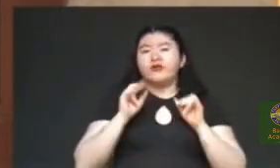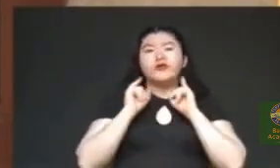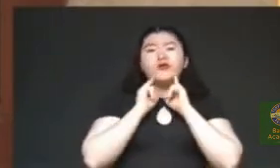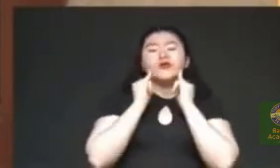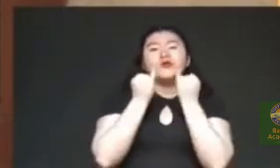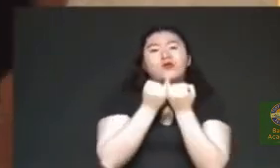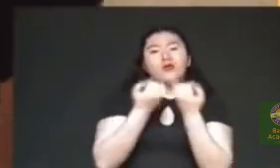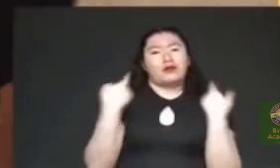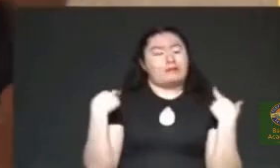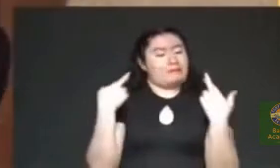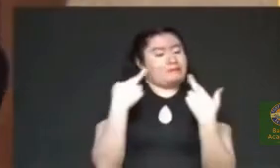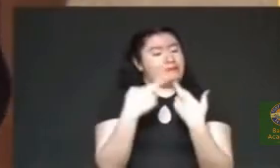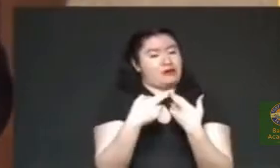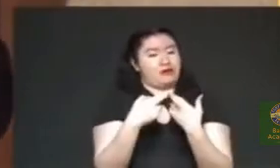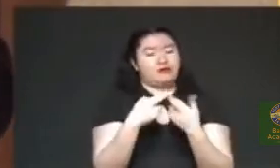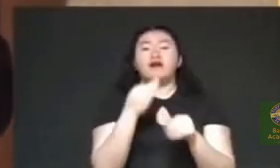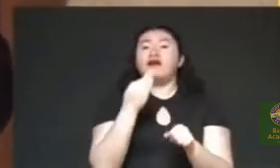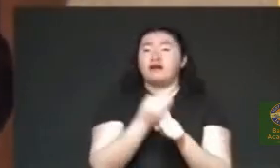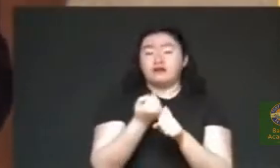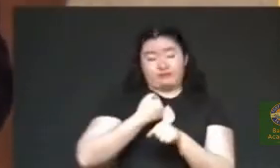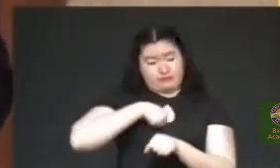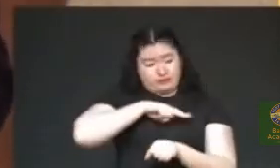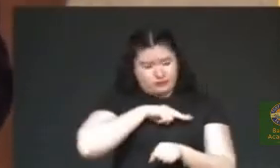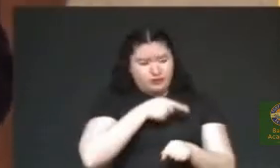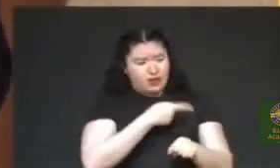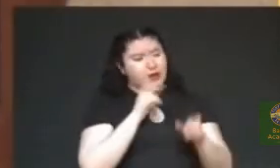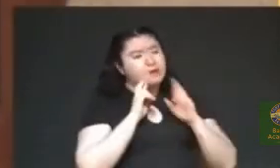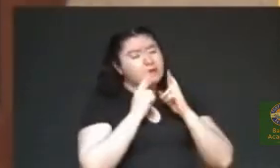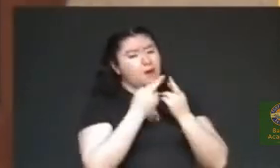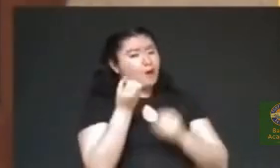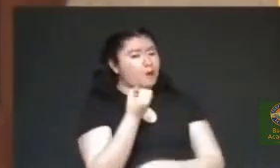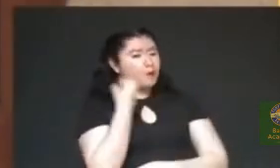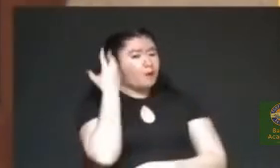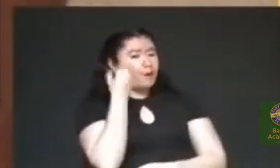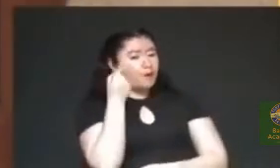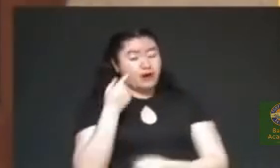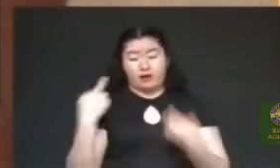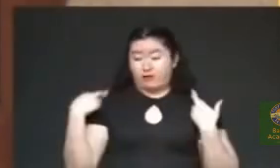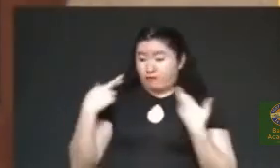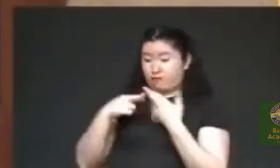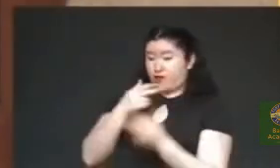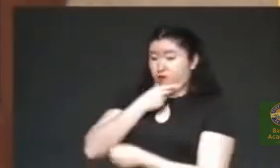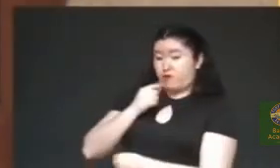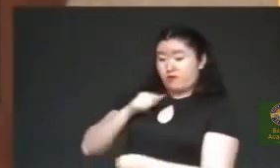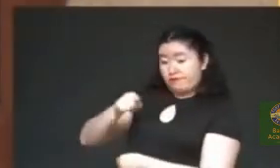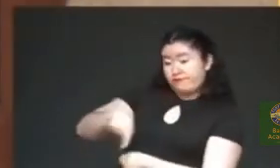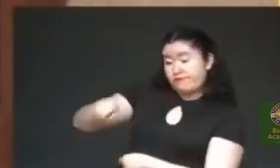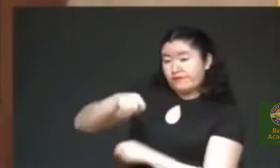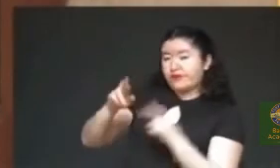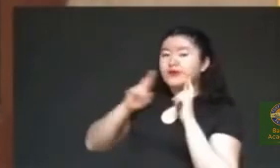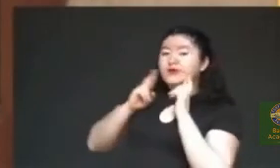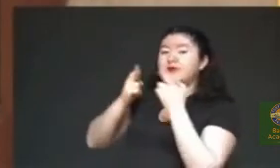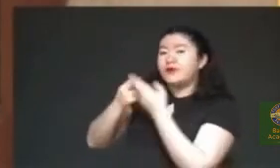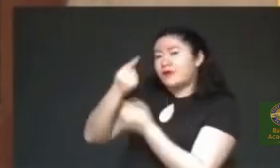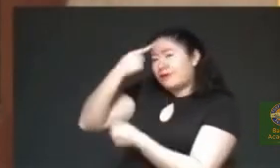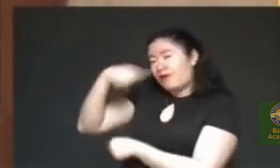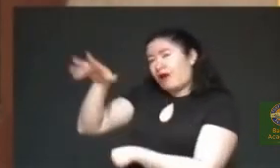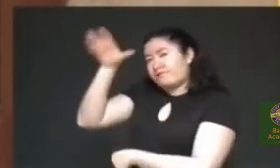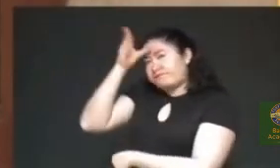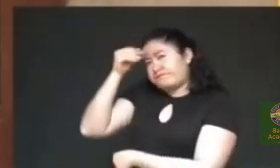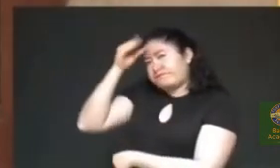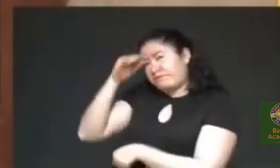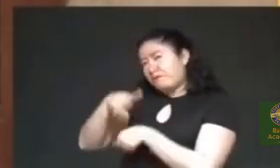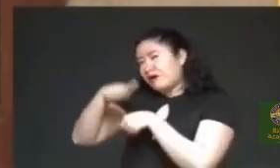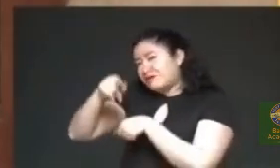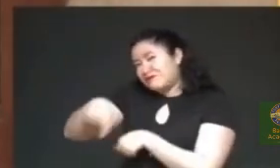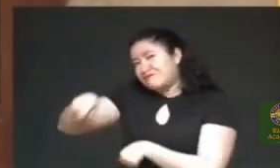este momento, mientras estamos aquí, están teniendo su consejo técnico las maestras y maestros. Entonces, pues esto nos motiva mucho